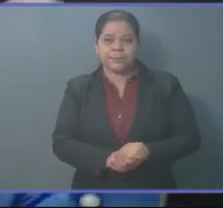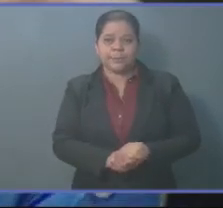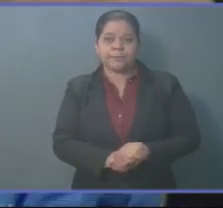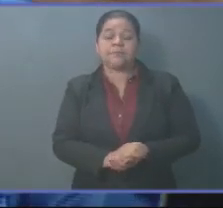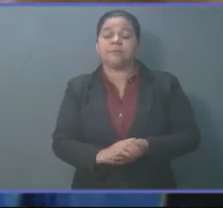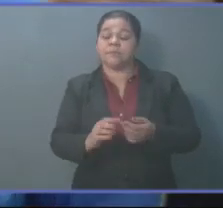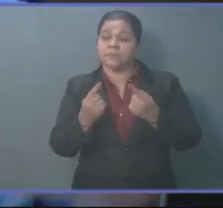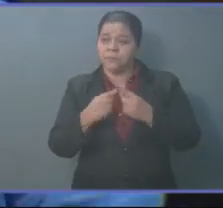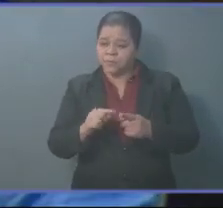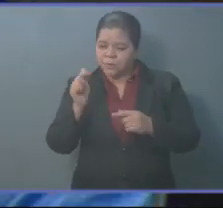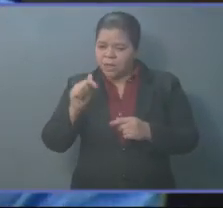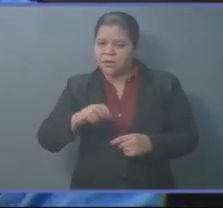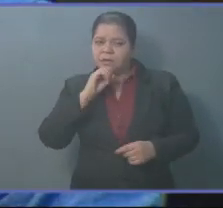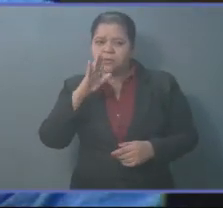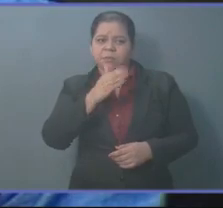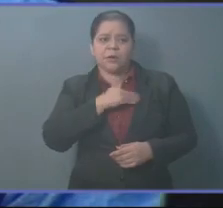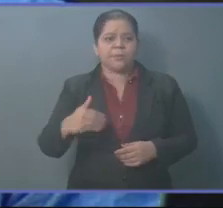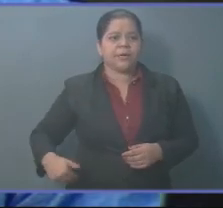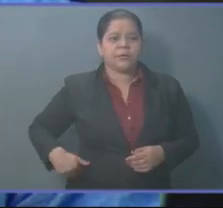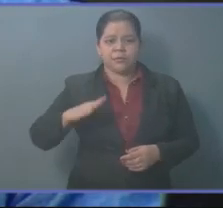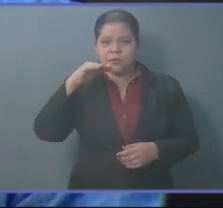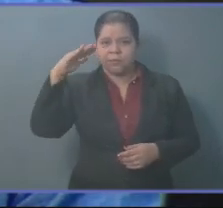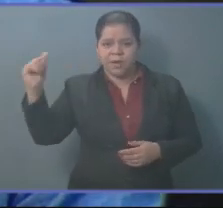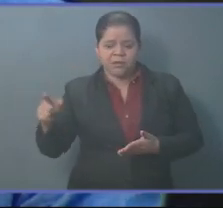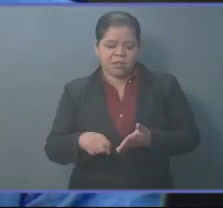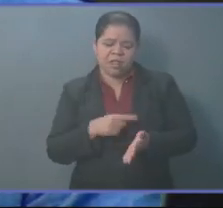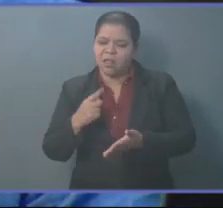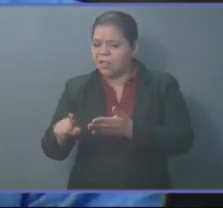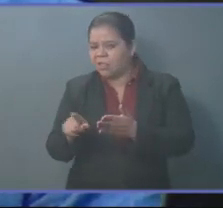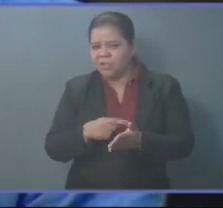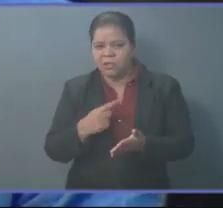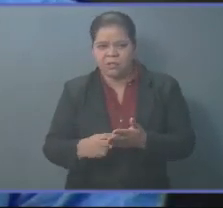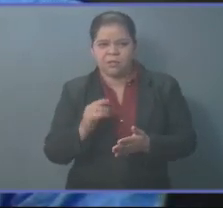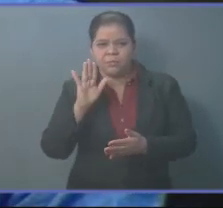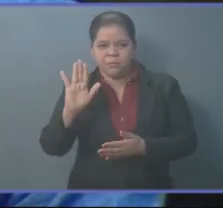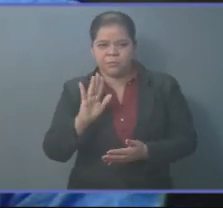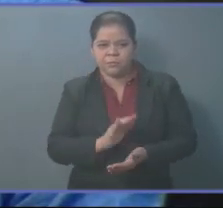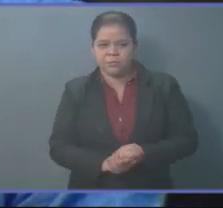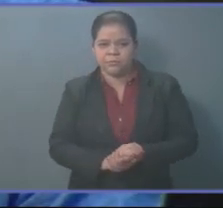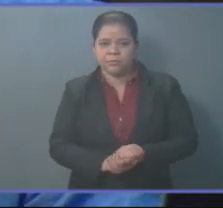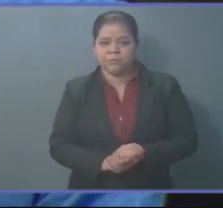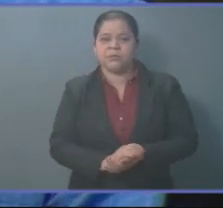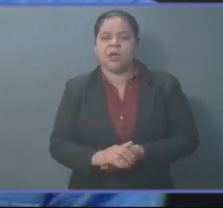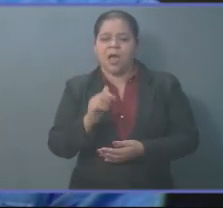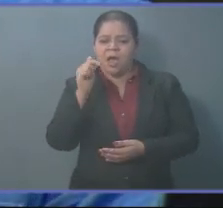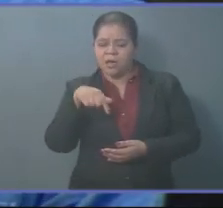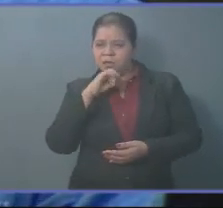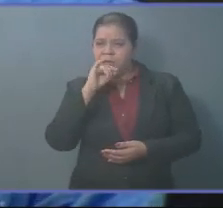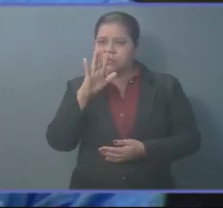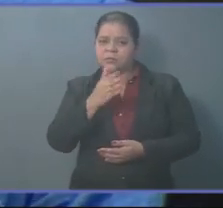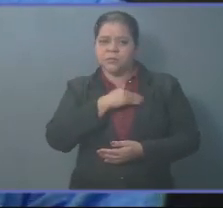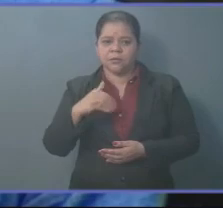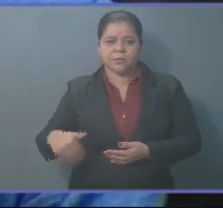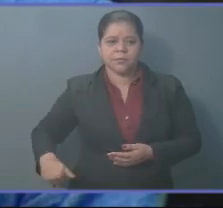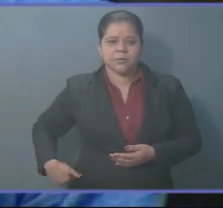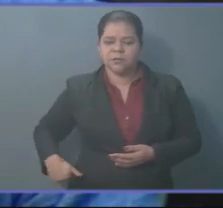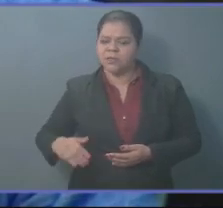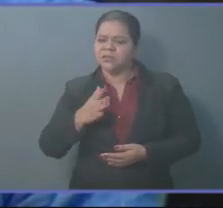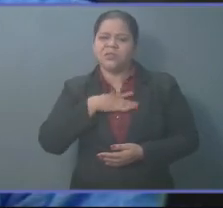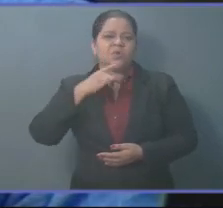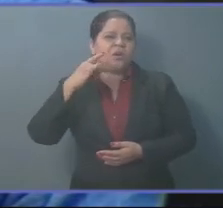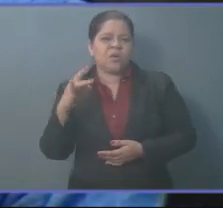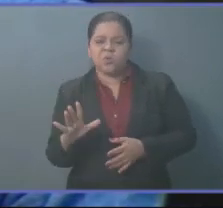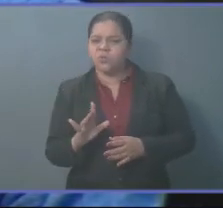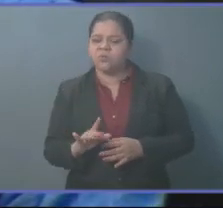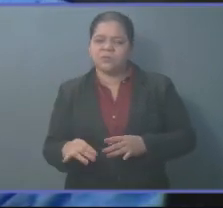Aquí criticamos al presidente de la República por sus caprichos. Aquí decimos que al presidente no le gusta el